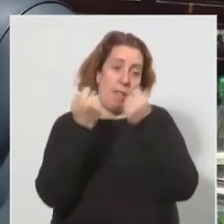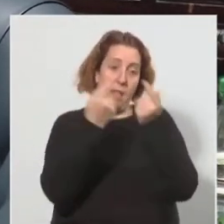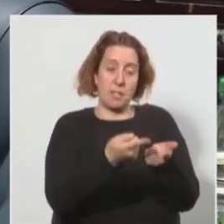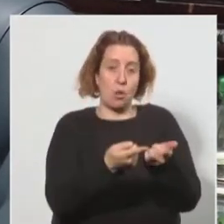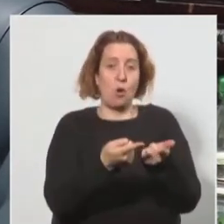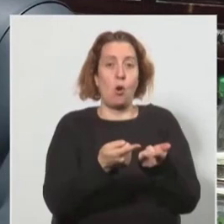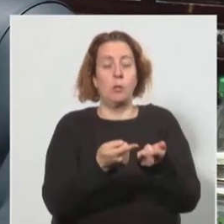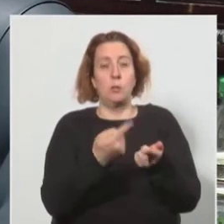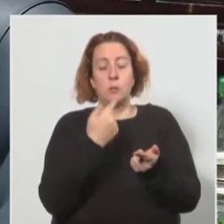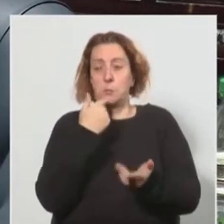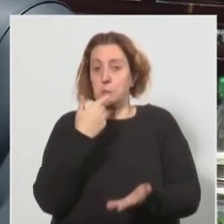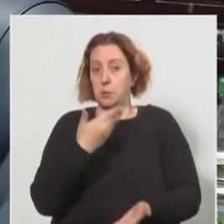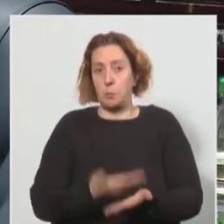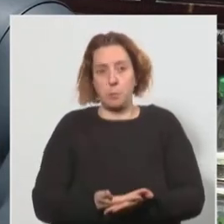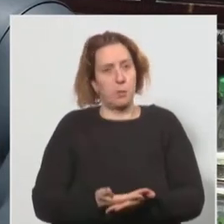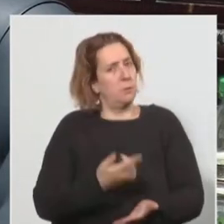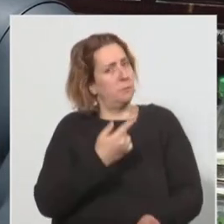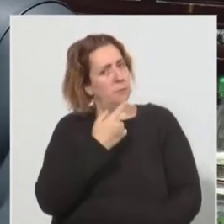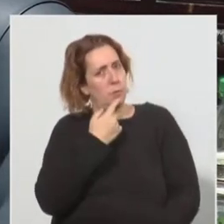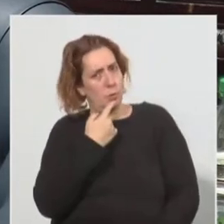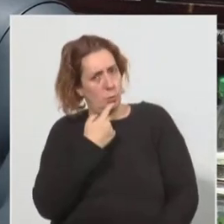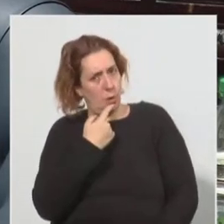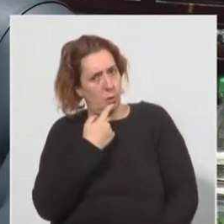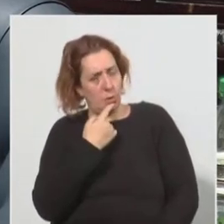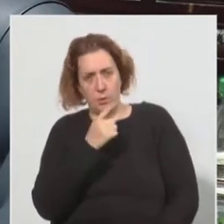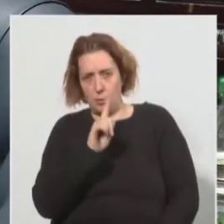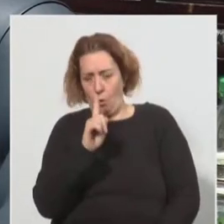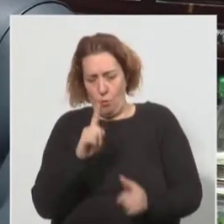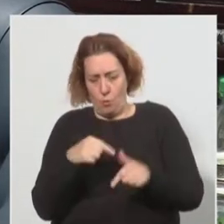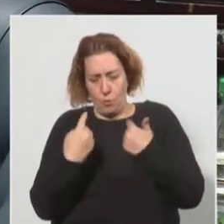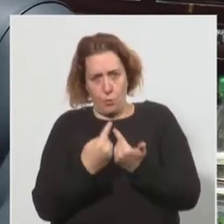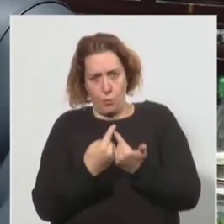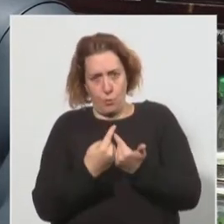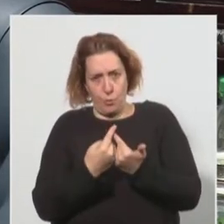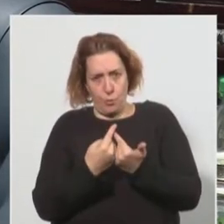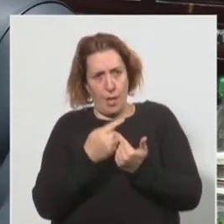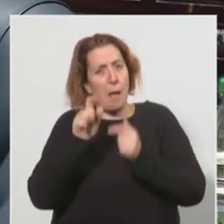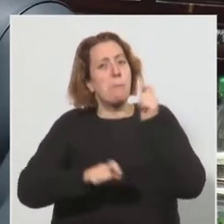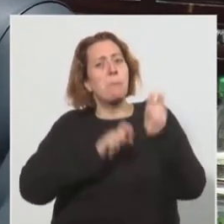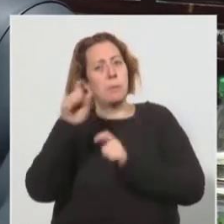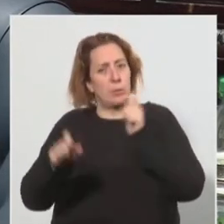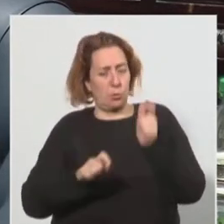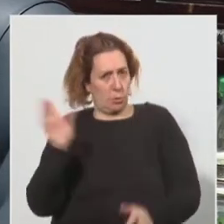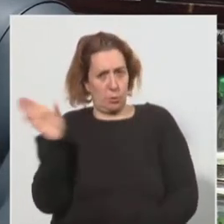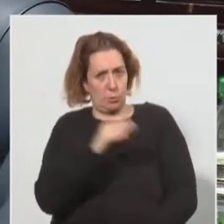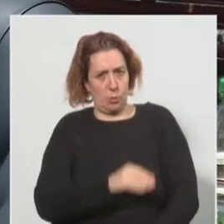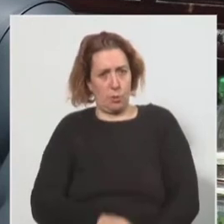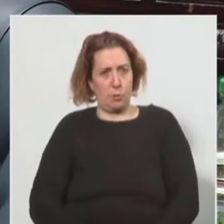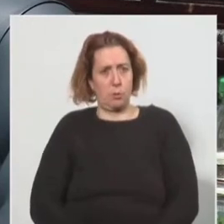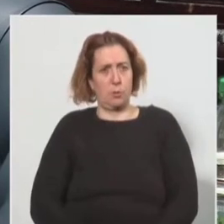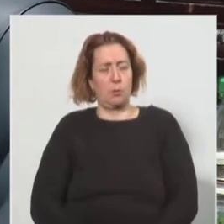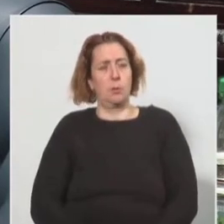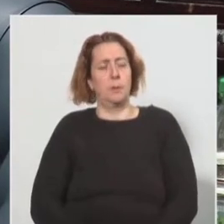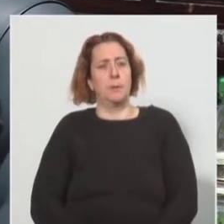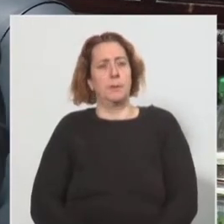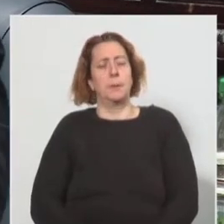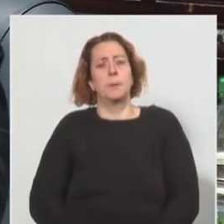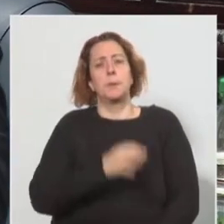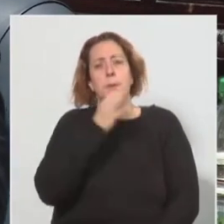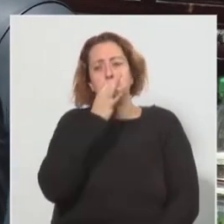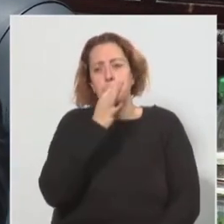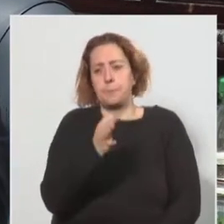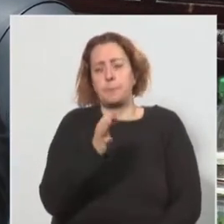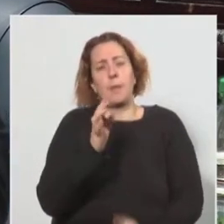sorprende y genera enormes dudas, no en nosotros, en la población toda. Mención